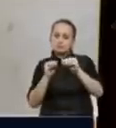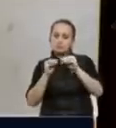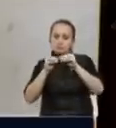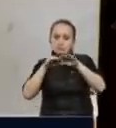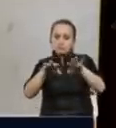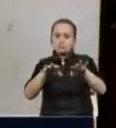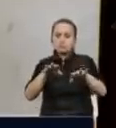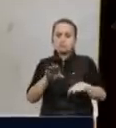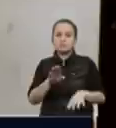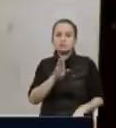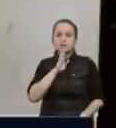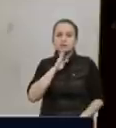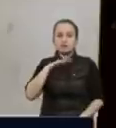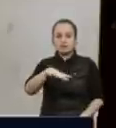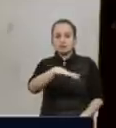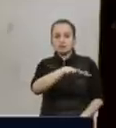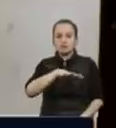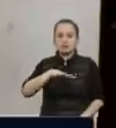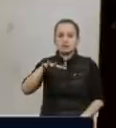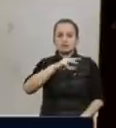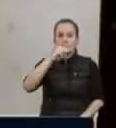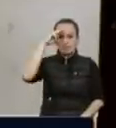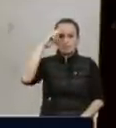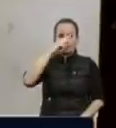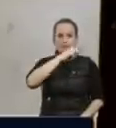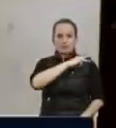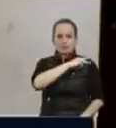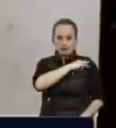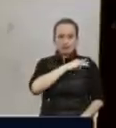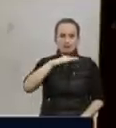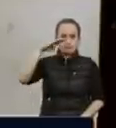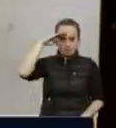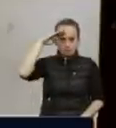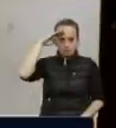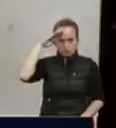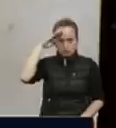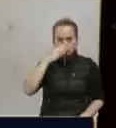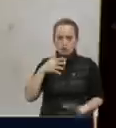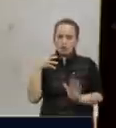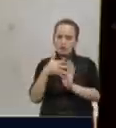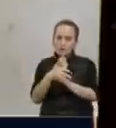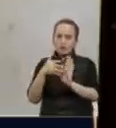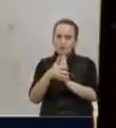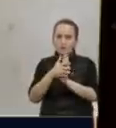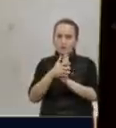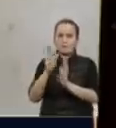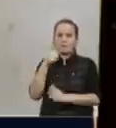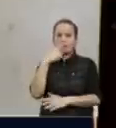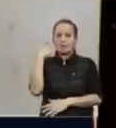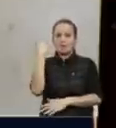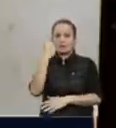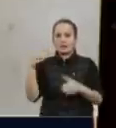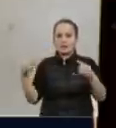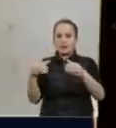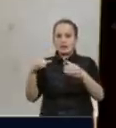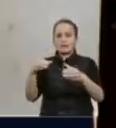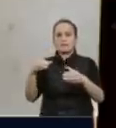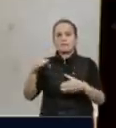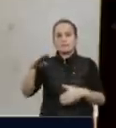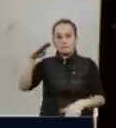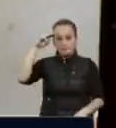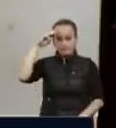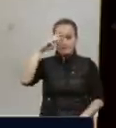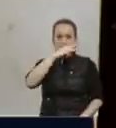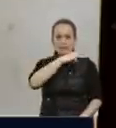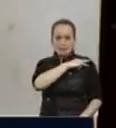a todos los miembros de fuerzas militares en las instrucciones que desde el Comando General de las Fuerzas